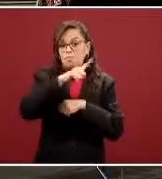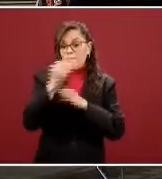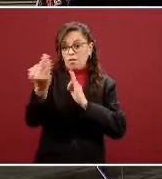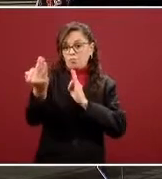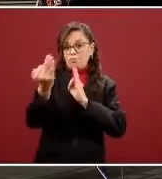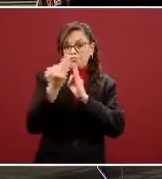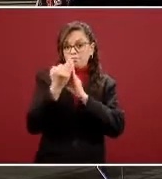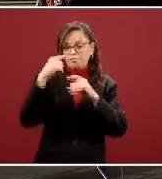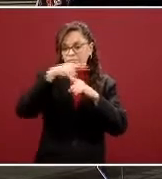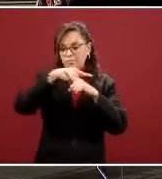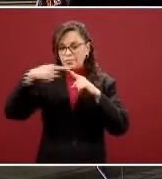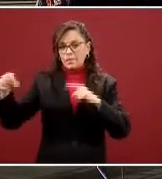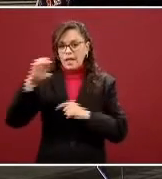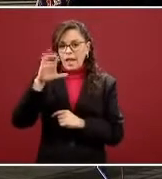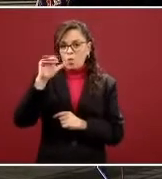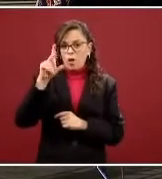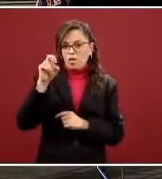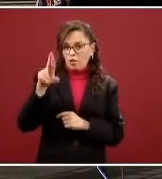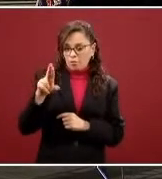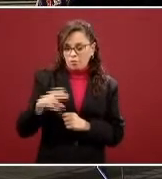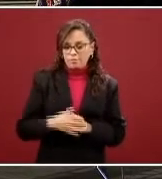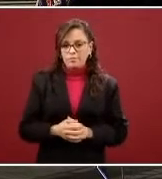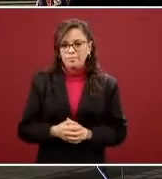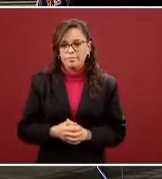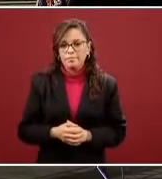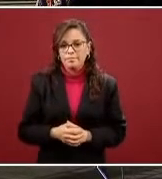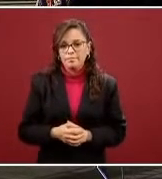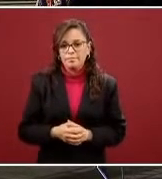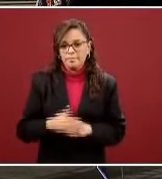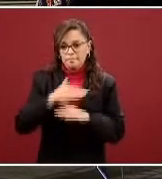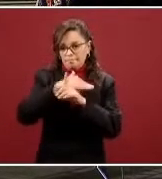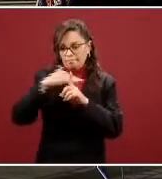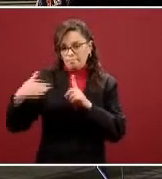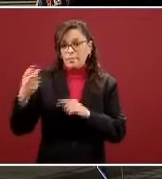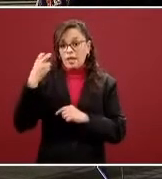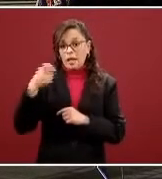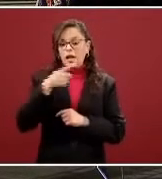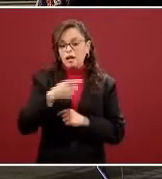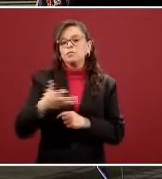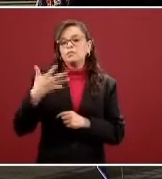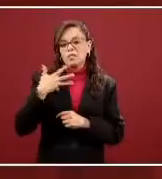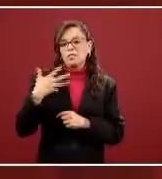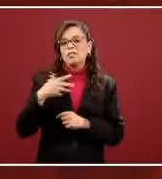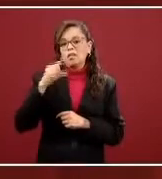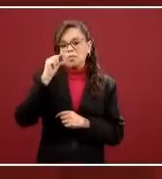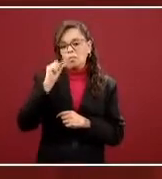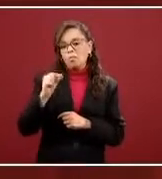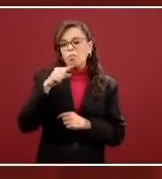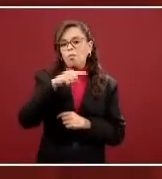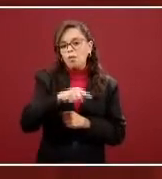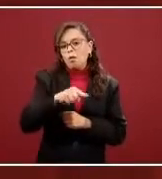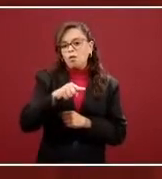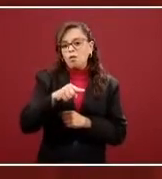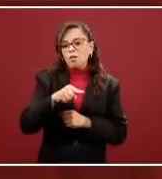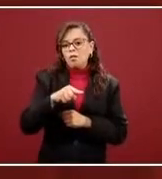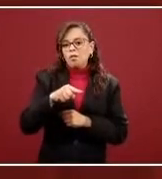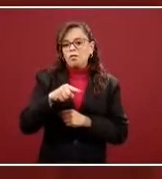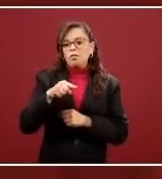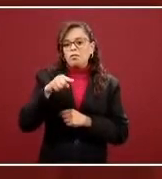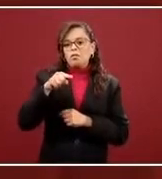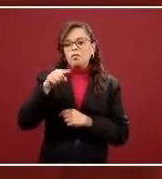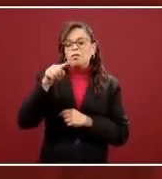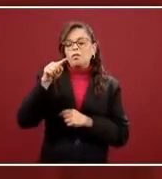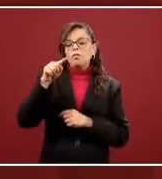donde en el verano se mantiene una temperatura elevada y por lo tanto esto beneficia la proliferación del